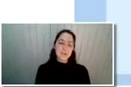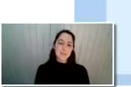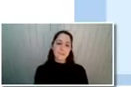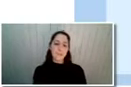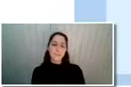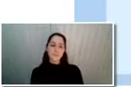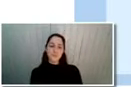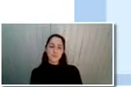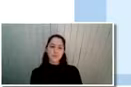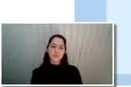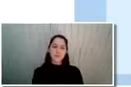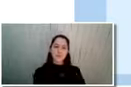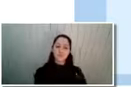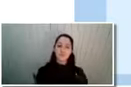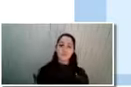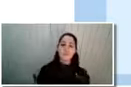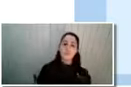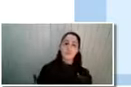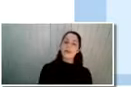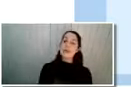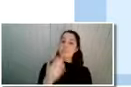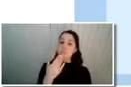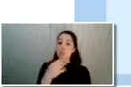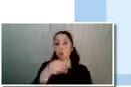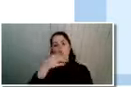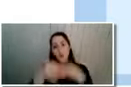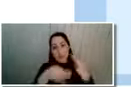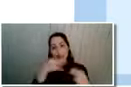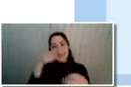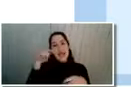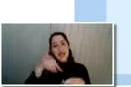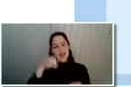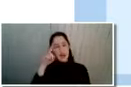Y entonces yo les decía que esto tiene una complicación más,